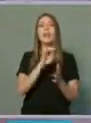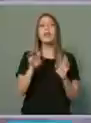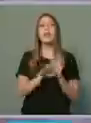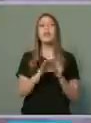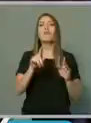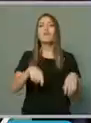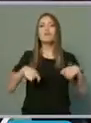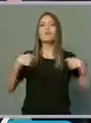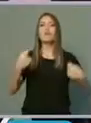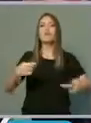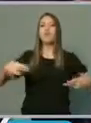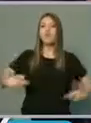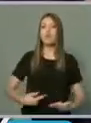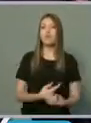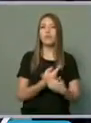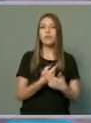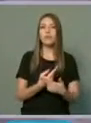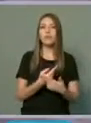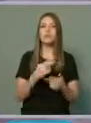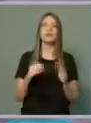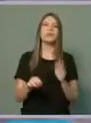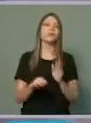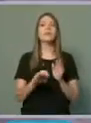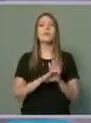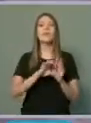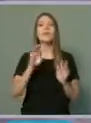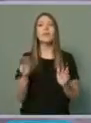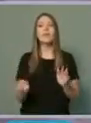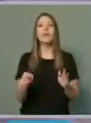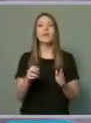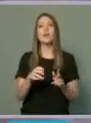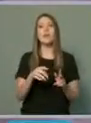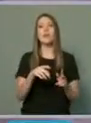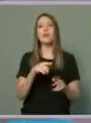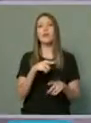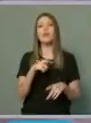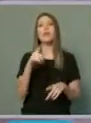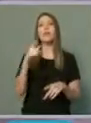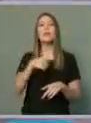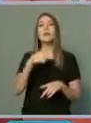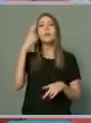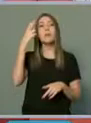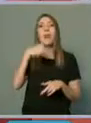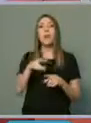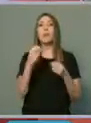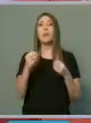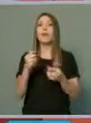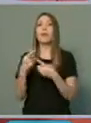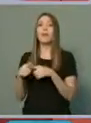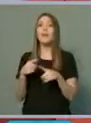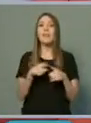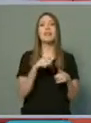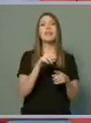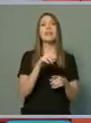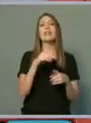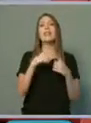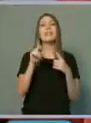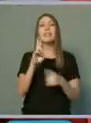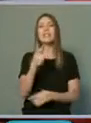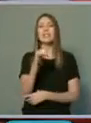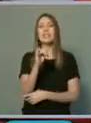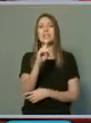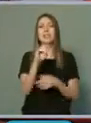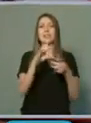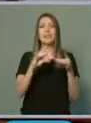hablando. Ok. No es de que los mexicanos sean muy jocosos y los argentinos sean muy sobrados. No, como dicen los chistes. Ajá. En